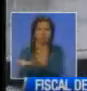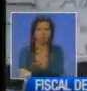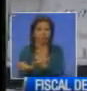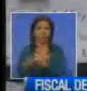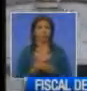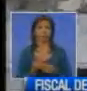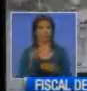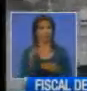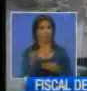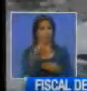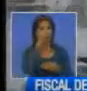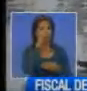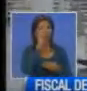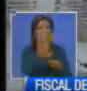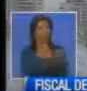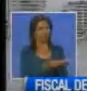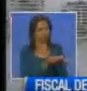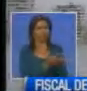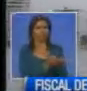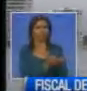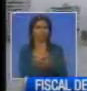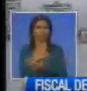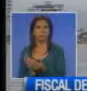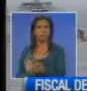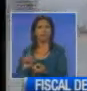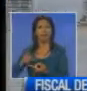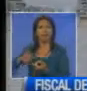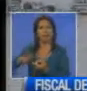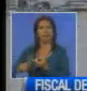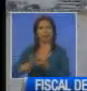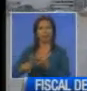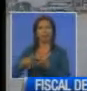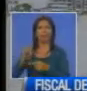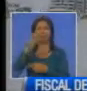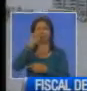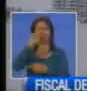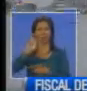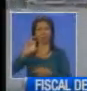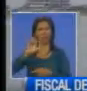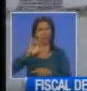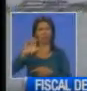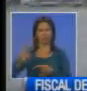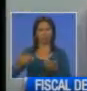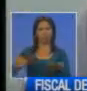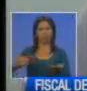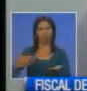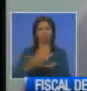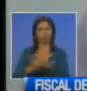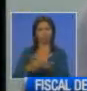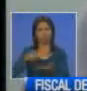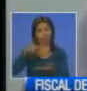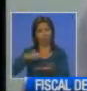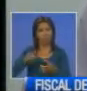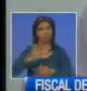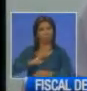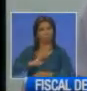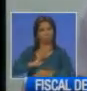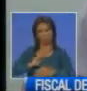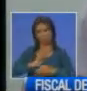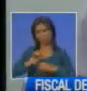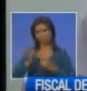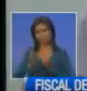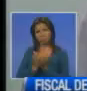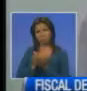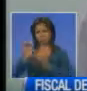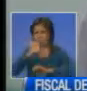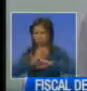vez llevarán el yate Carisma hacia el puerto de Callao, en donde ya hay técnicos y especialistas que realizarán un avalúo de la nave para luego